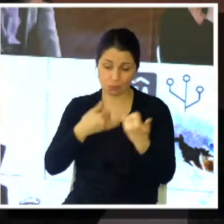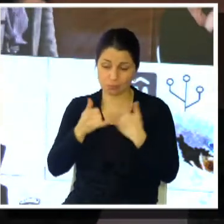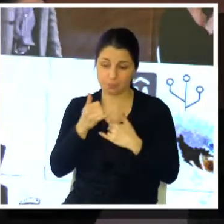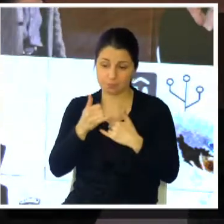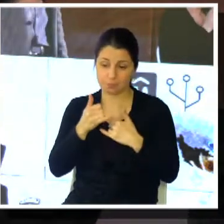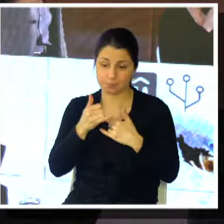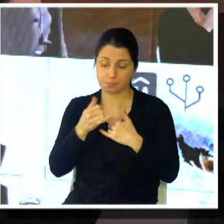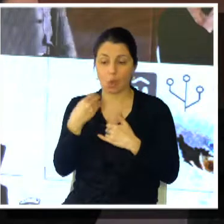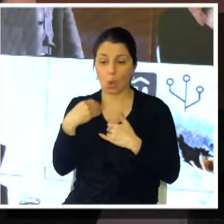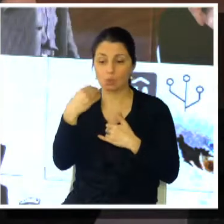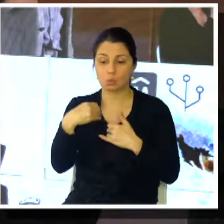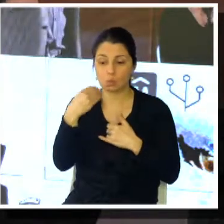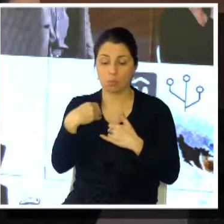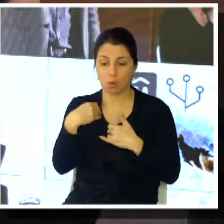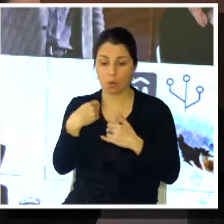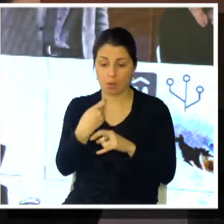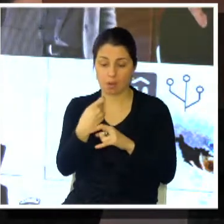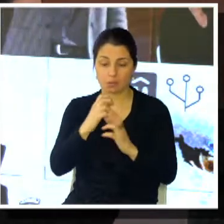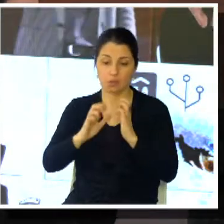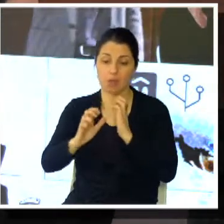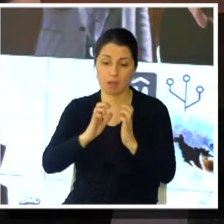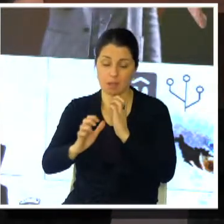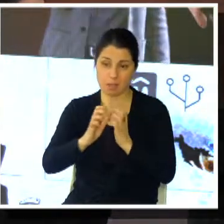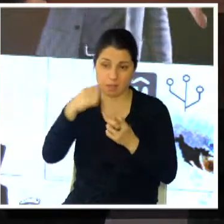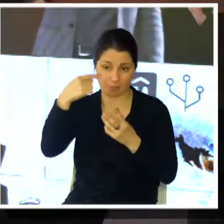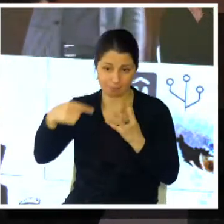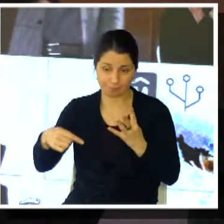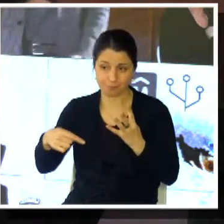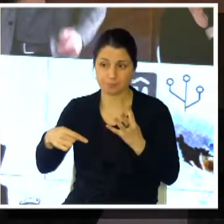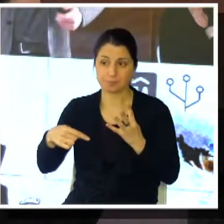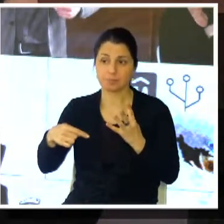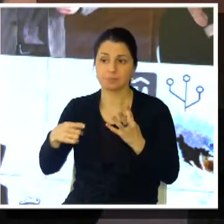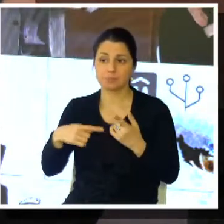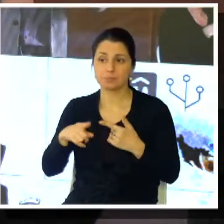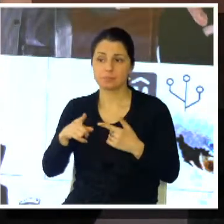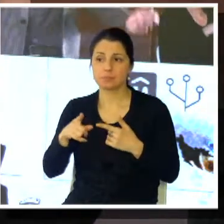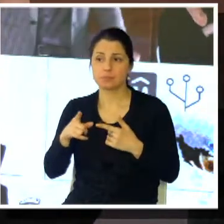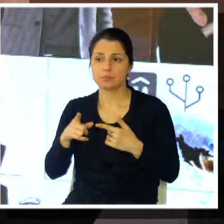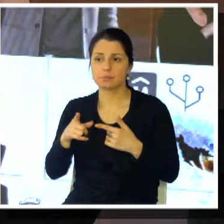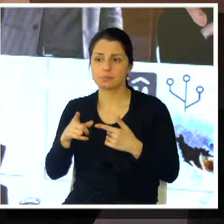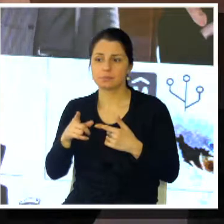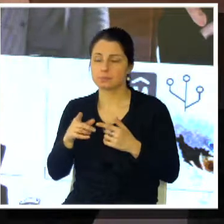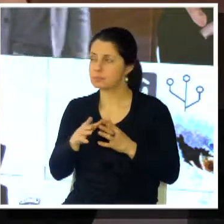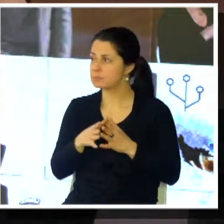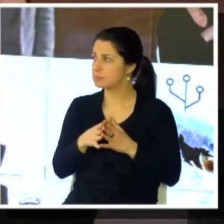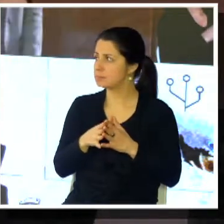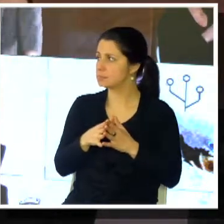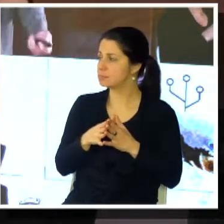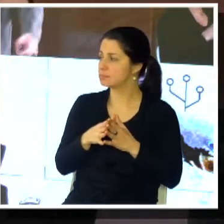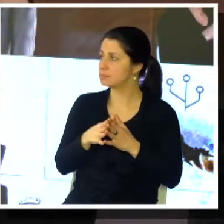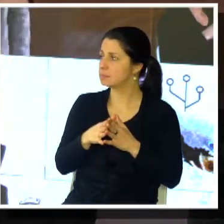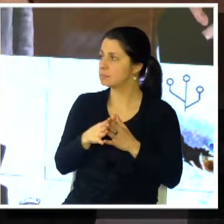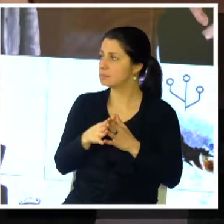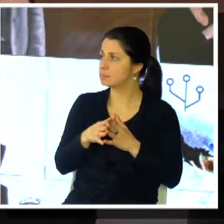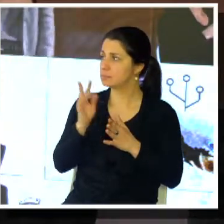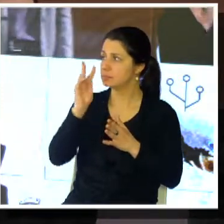en consumo de energía, etc. Entonces, bueno, son comparables medio hasta ahí nomás. Como ven ahí